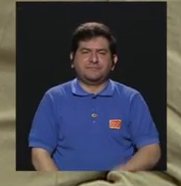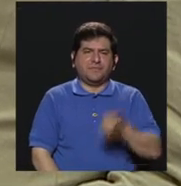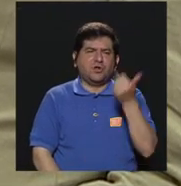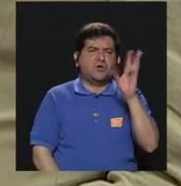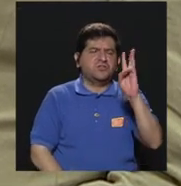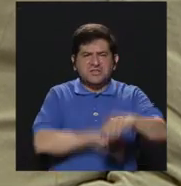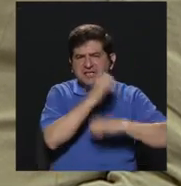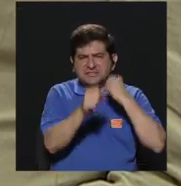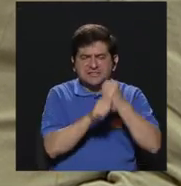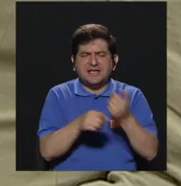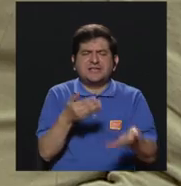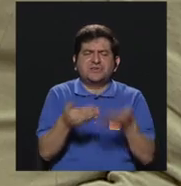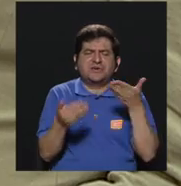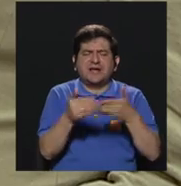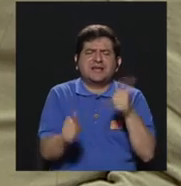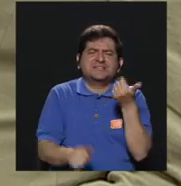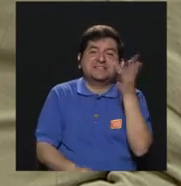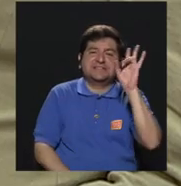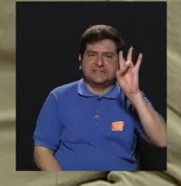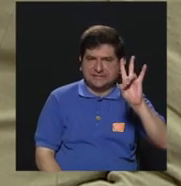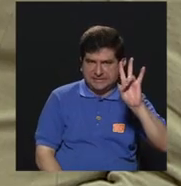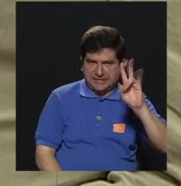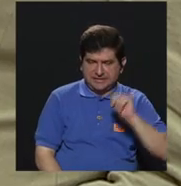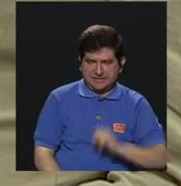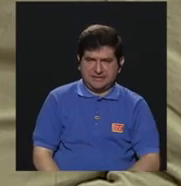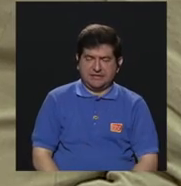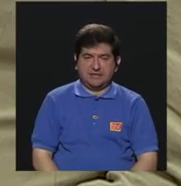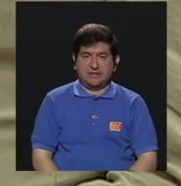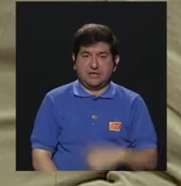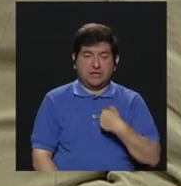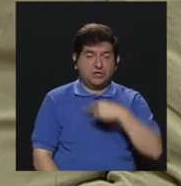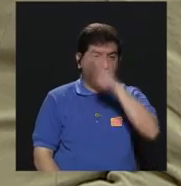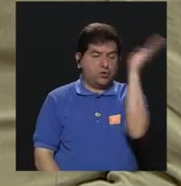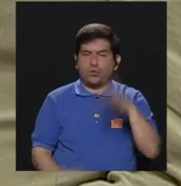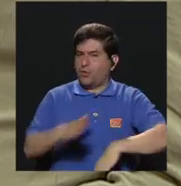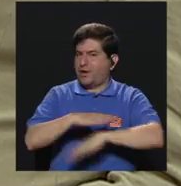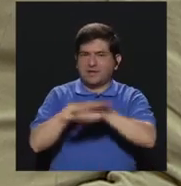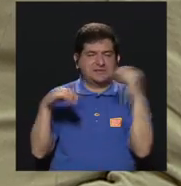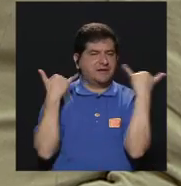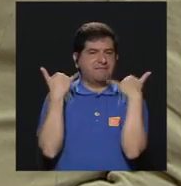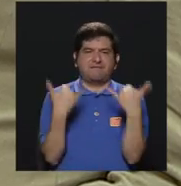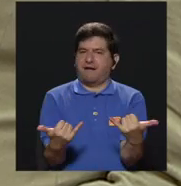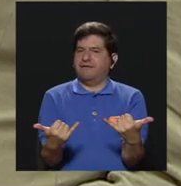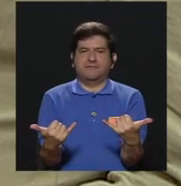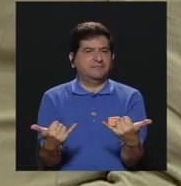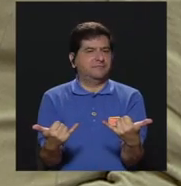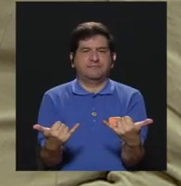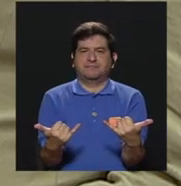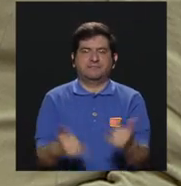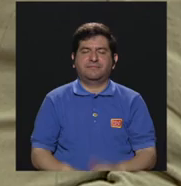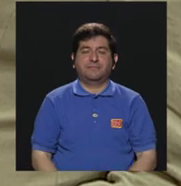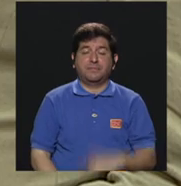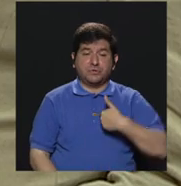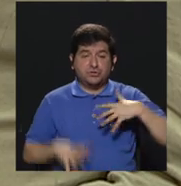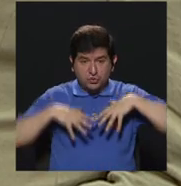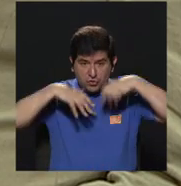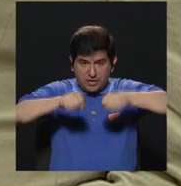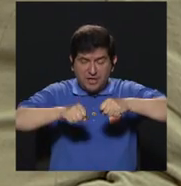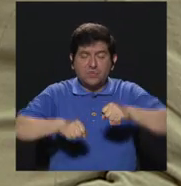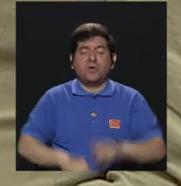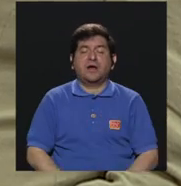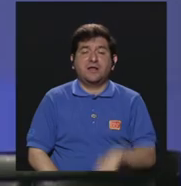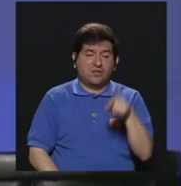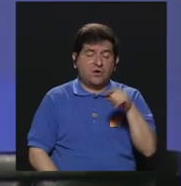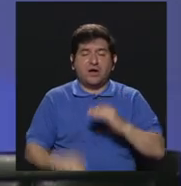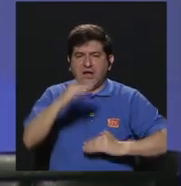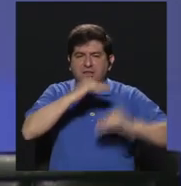16 años, casi 17, para no salir jamás, porque apenas graduado de la Facultad de